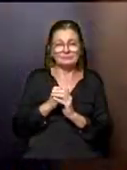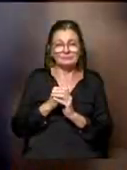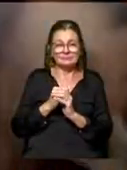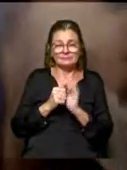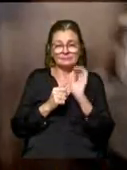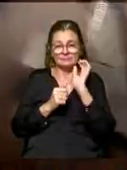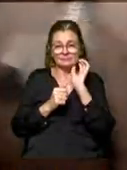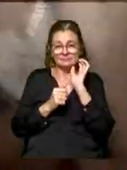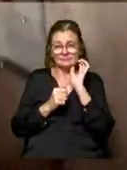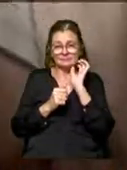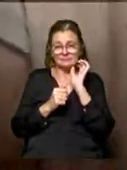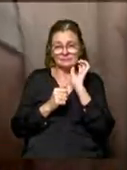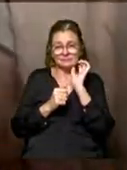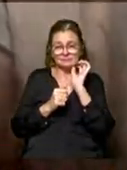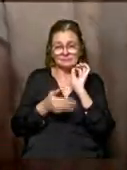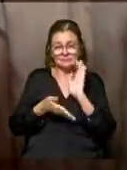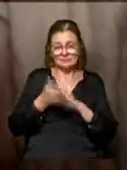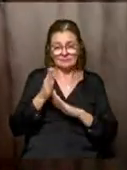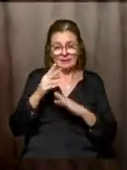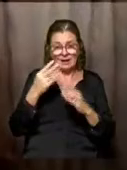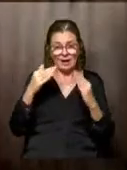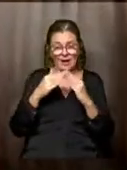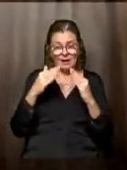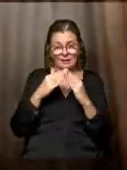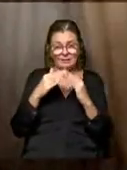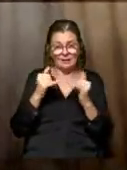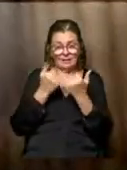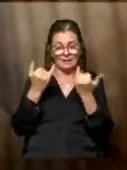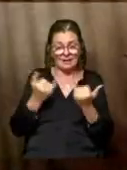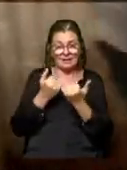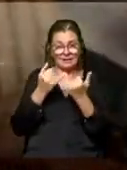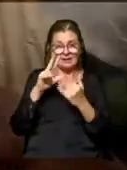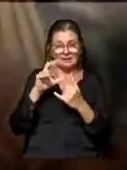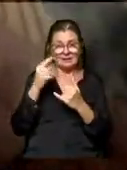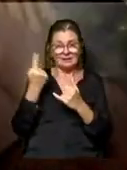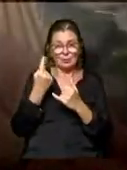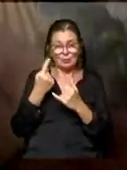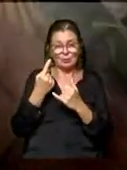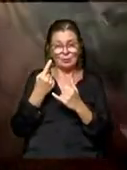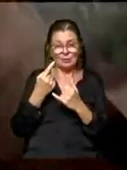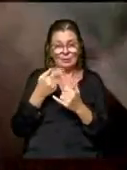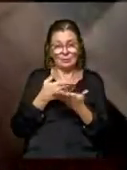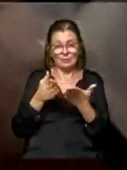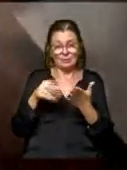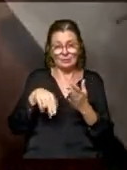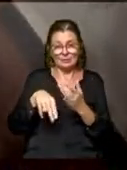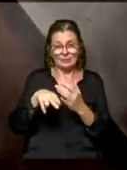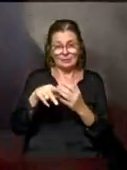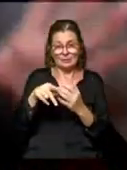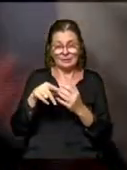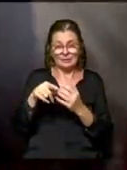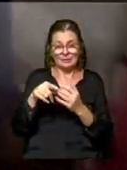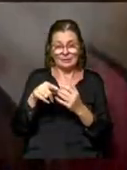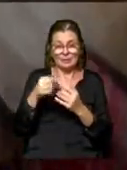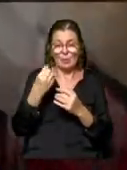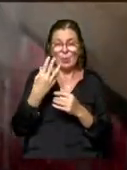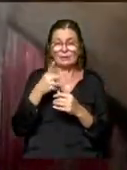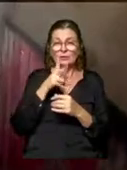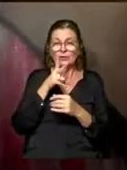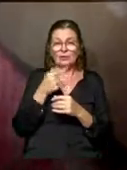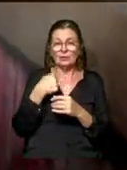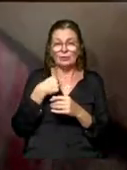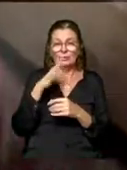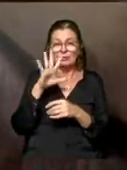hacer para salir de su casa, digamos, frecuentemente, en 30 segundos, o sea, descríbame lo que es pasar por acá. ¿Usted cuántos hijos tiene? Yo